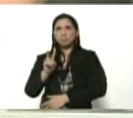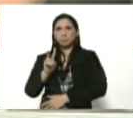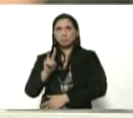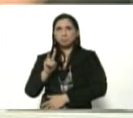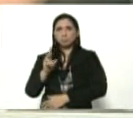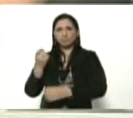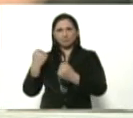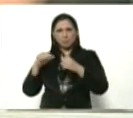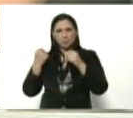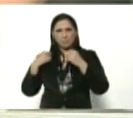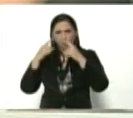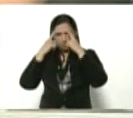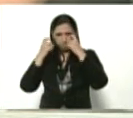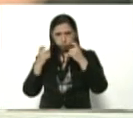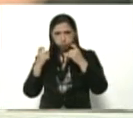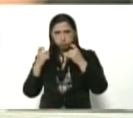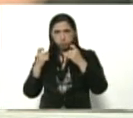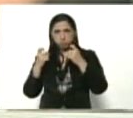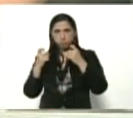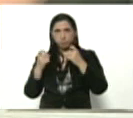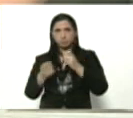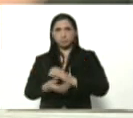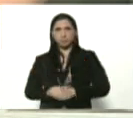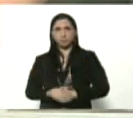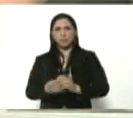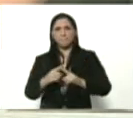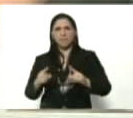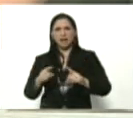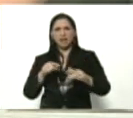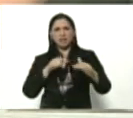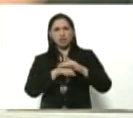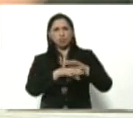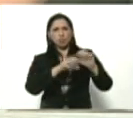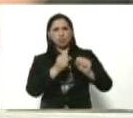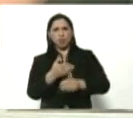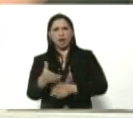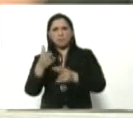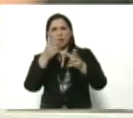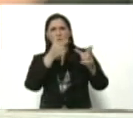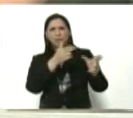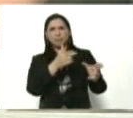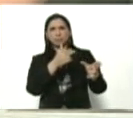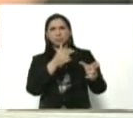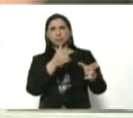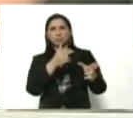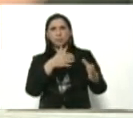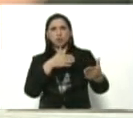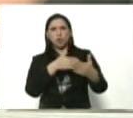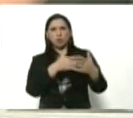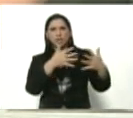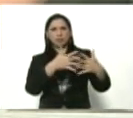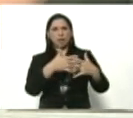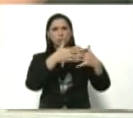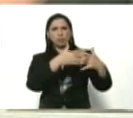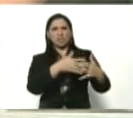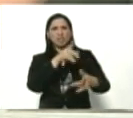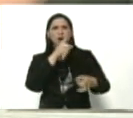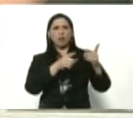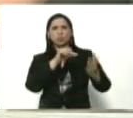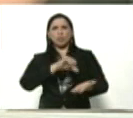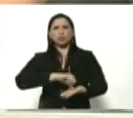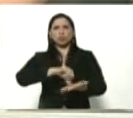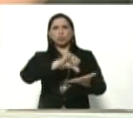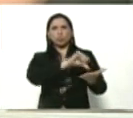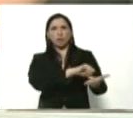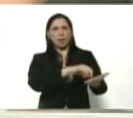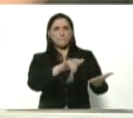se prepararan para una incursión armada contra Estados Unidos en alguna ciudad,